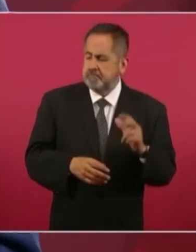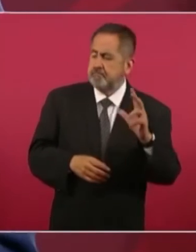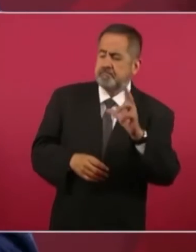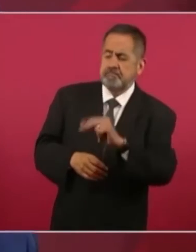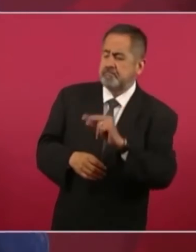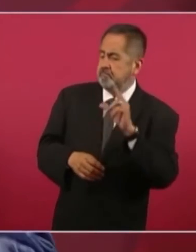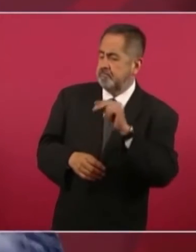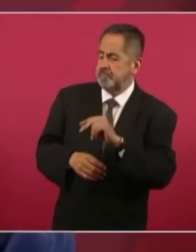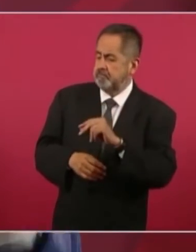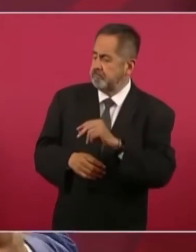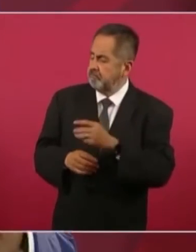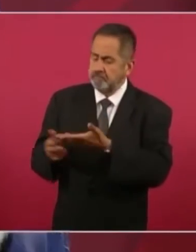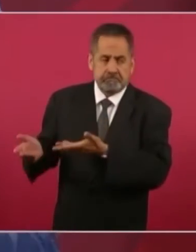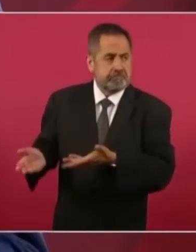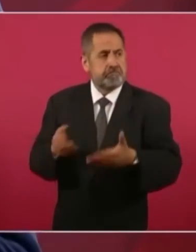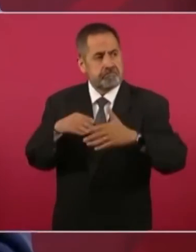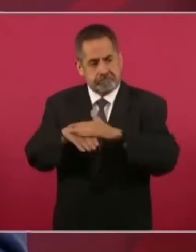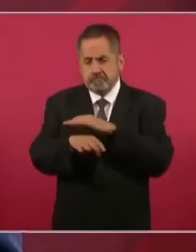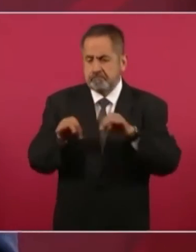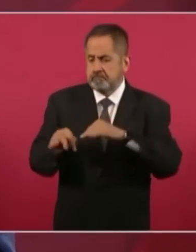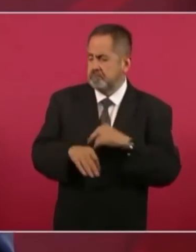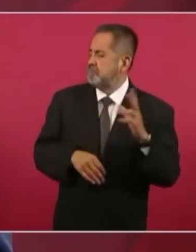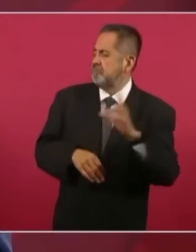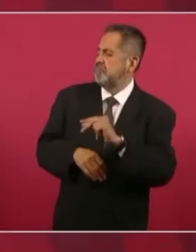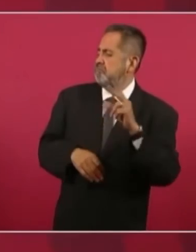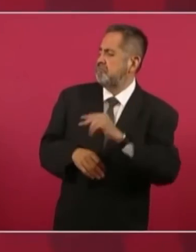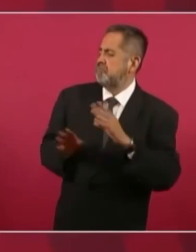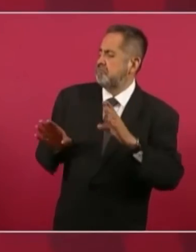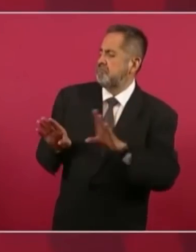negar este hecho real?